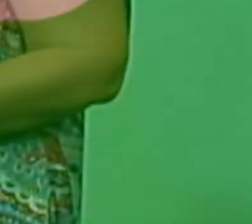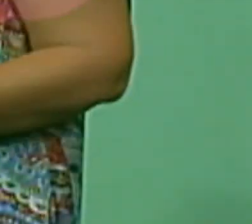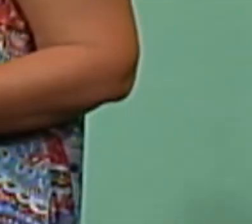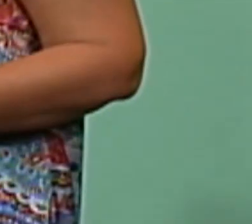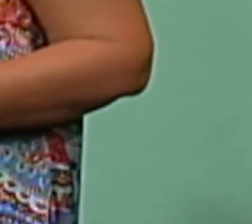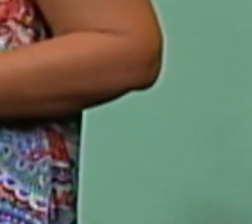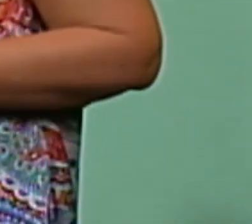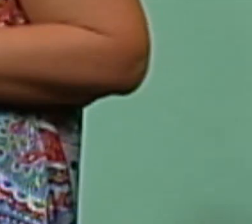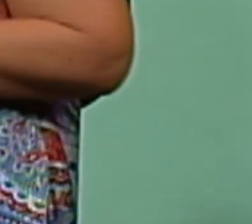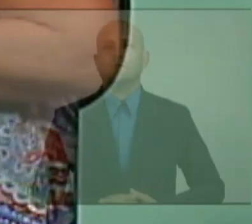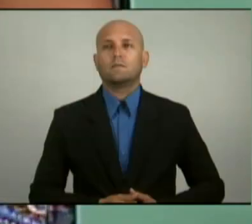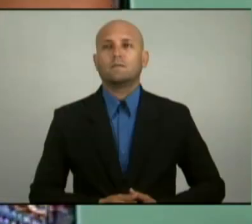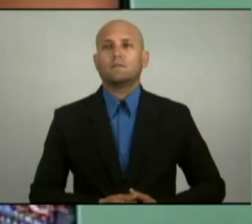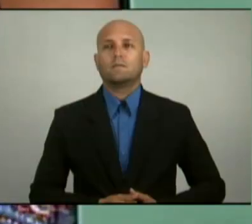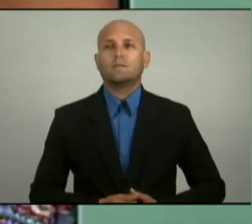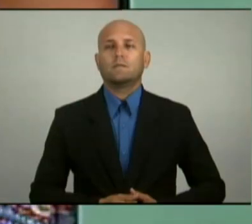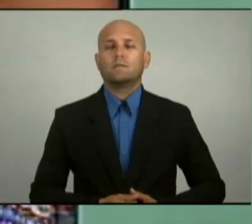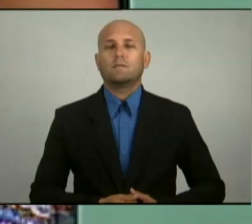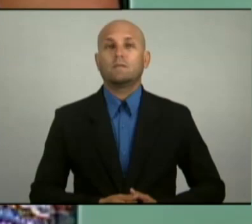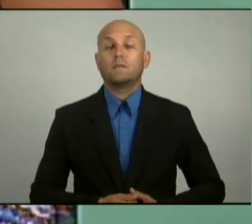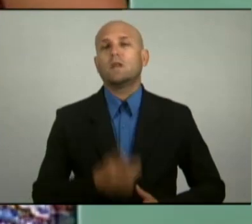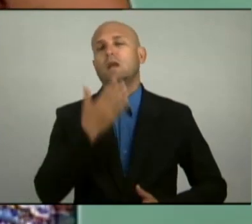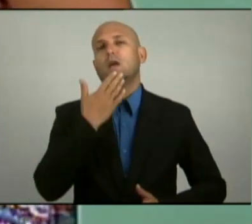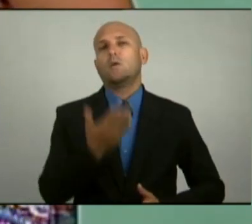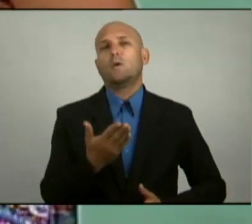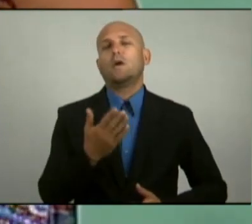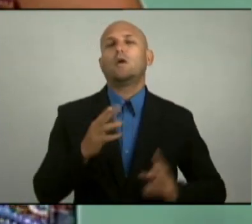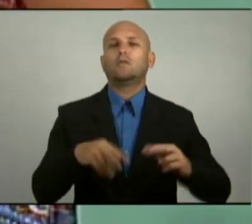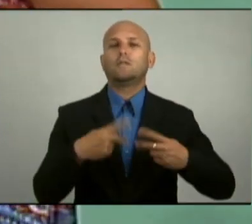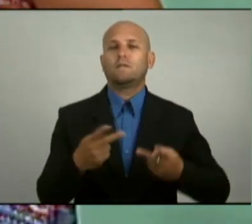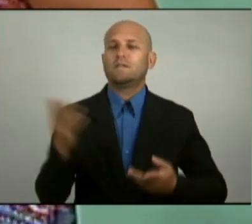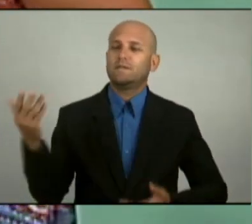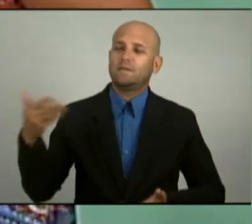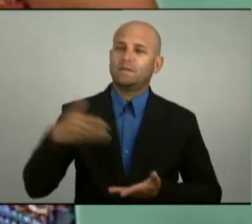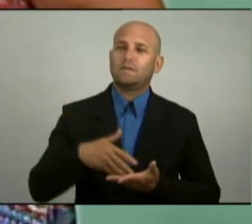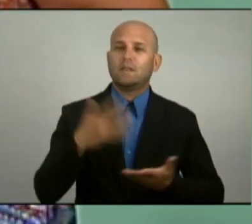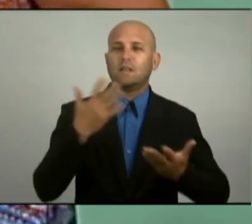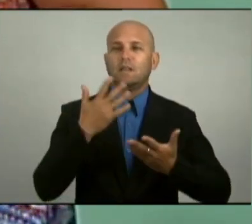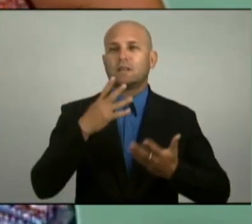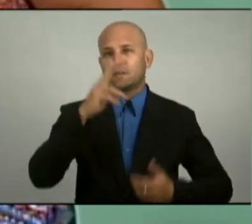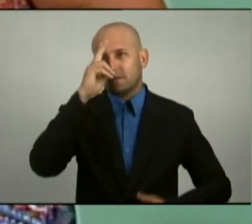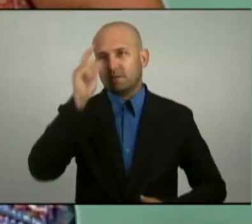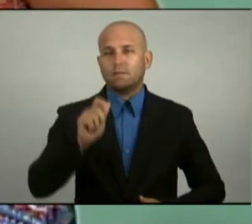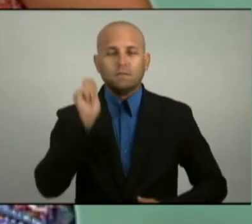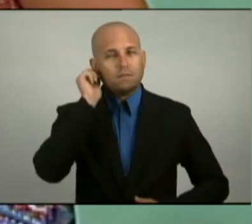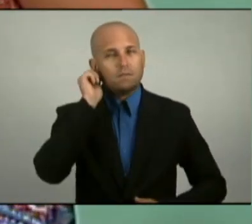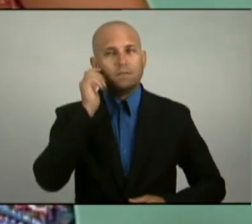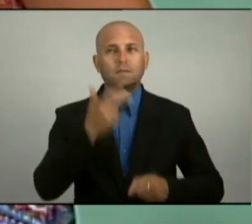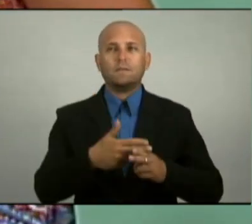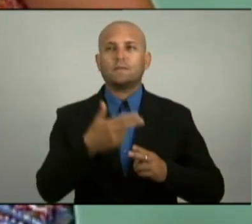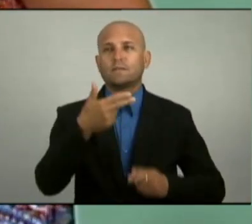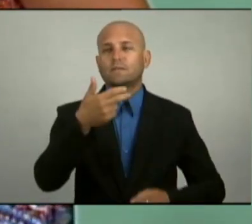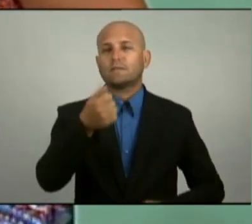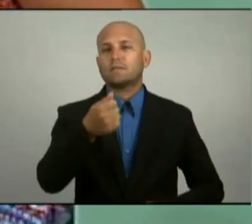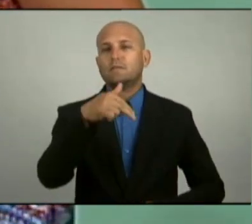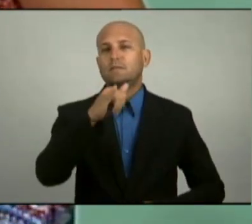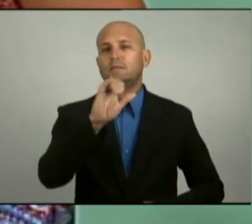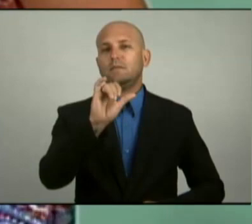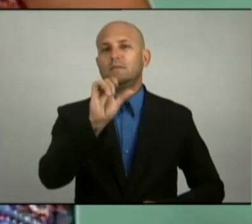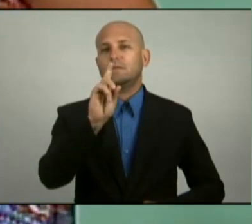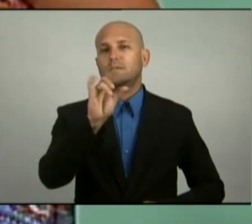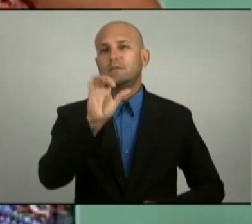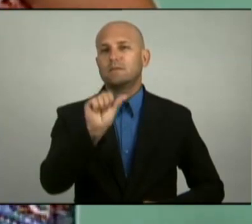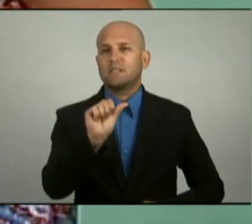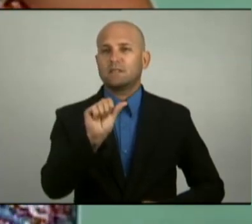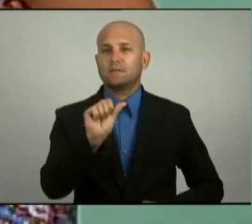mano y qué bueno poder conversar otra vez en nuestro programa con la doctora anglis Arias Ponce de León especialista de